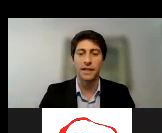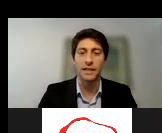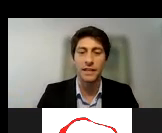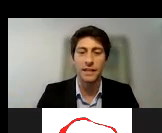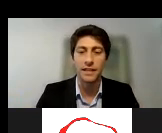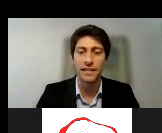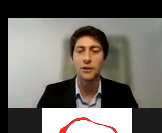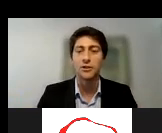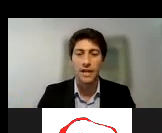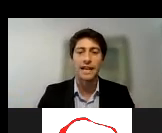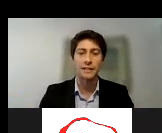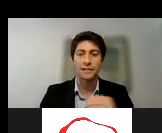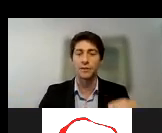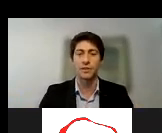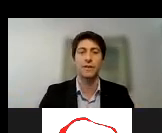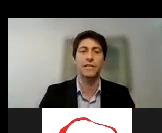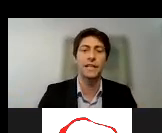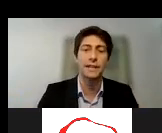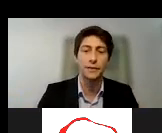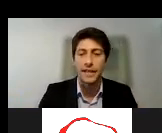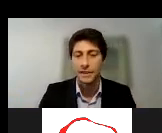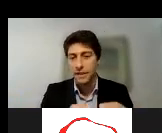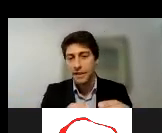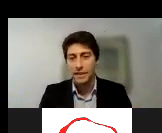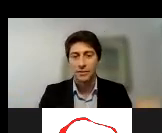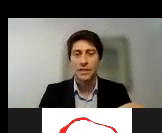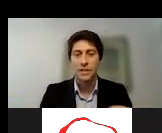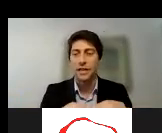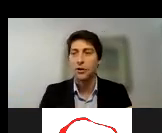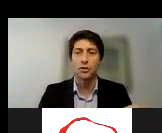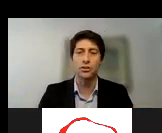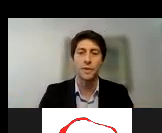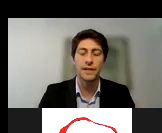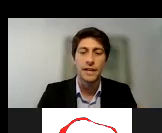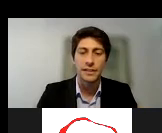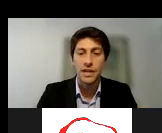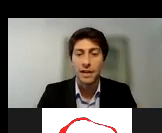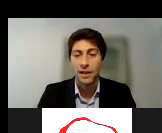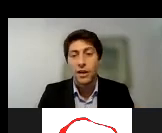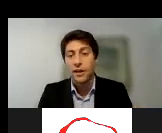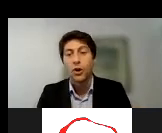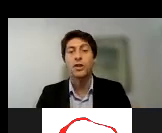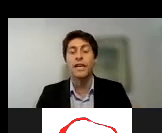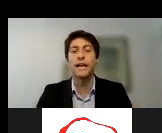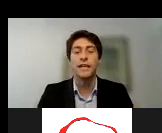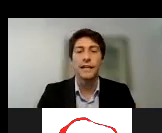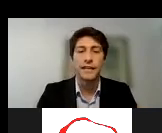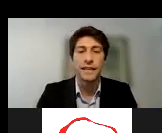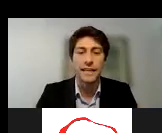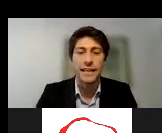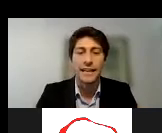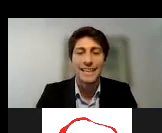poquitito de Tres Arroyos, hay situaciones bastante diferentes. La zona de Tres Arroyos, también la zona